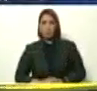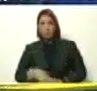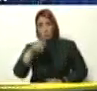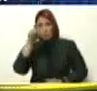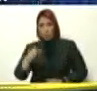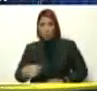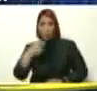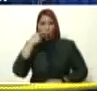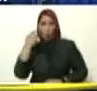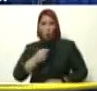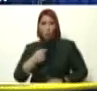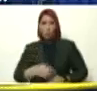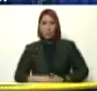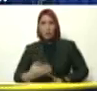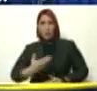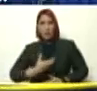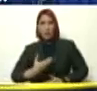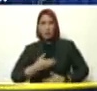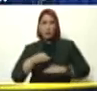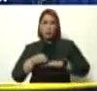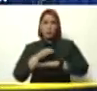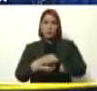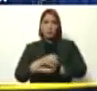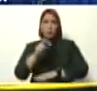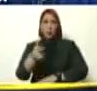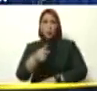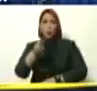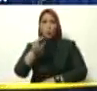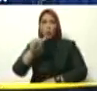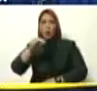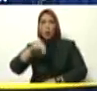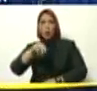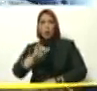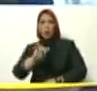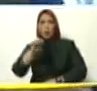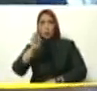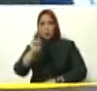Ernesto Rodríguez, alcalde del municipio Guanipa.